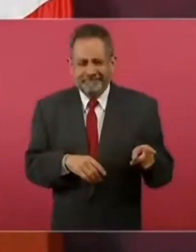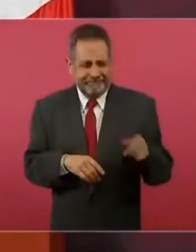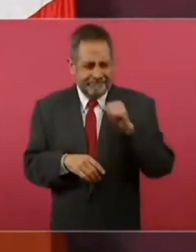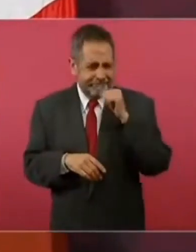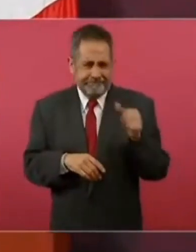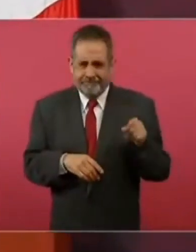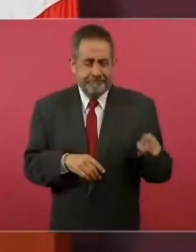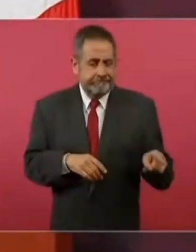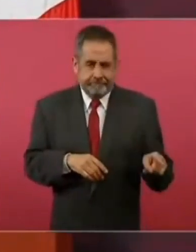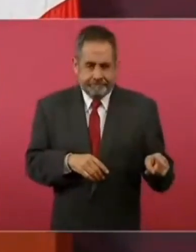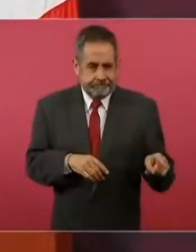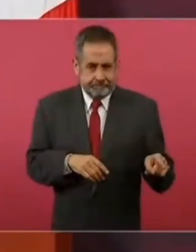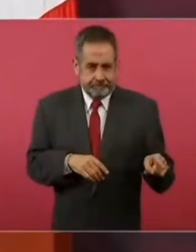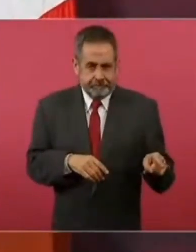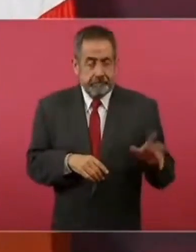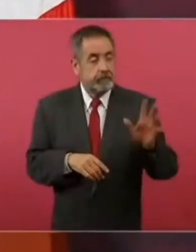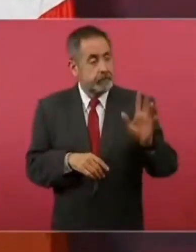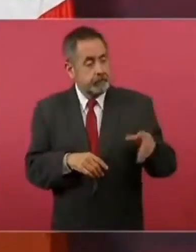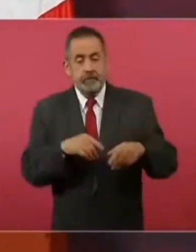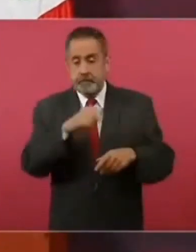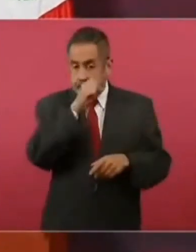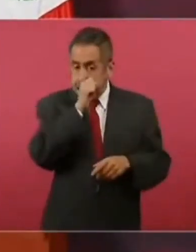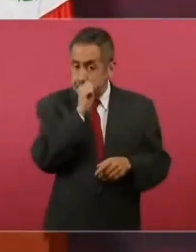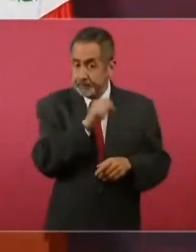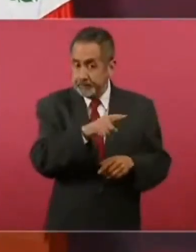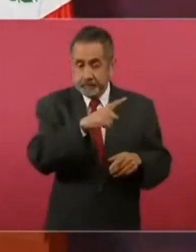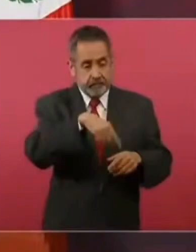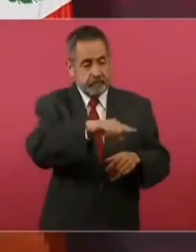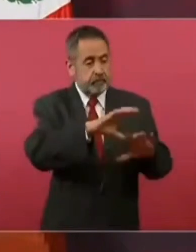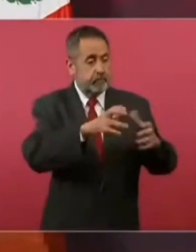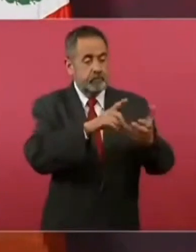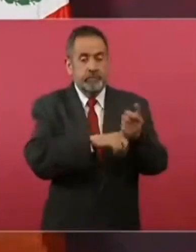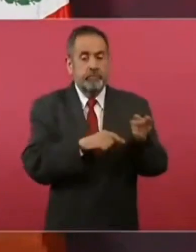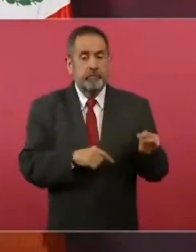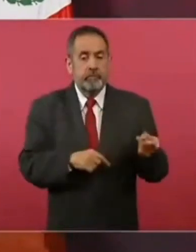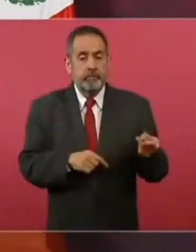Y de esa manera también